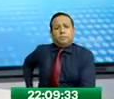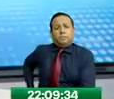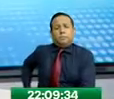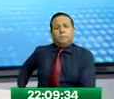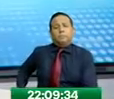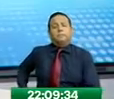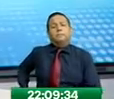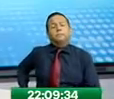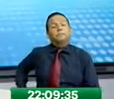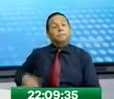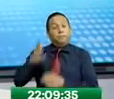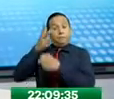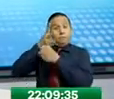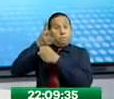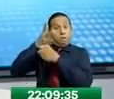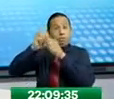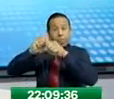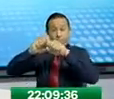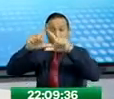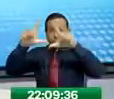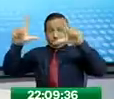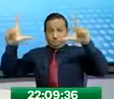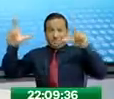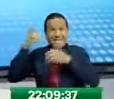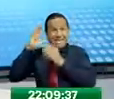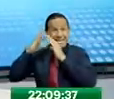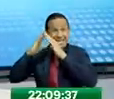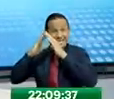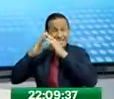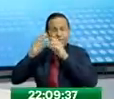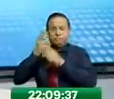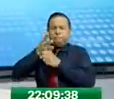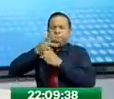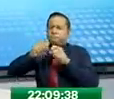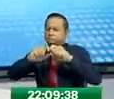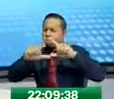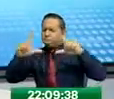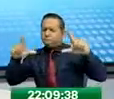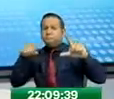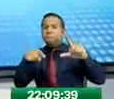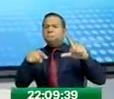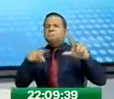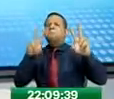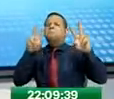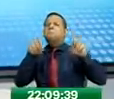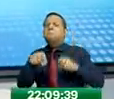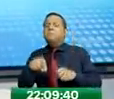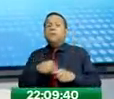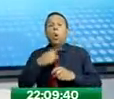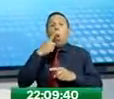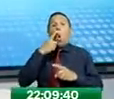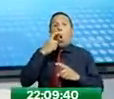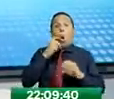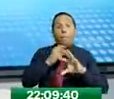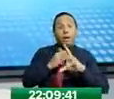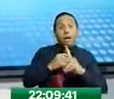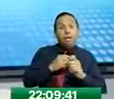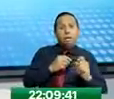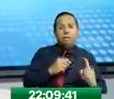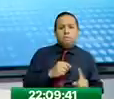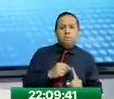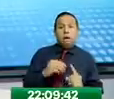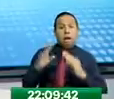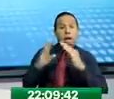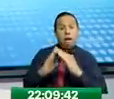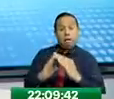Y cámaras de seguridad de una vivienda ubicada en el sector de Flor de Bastión, al noroeste de Guayaquil, captaron cómo un sujeto se ingenia para subir hasta el segundo